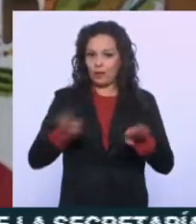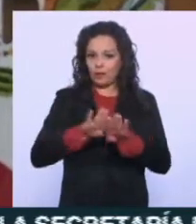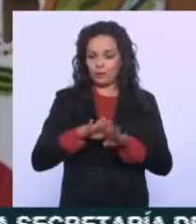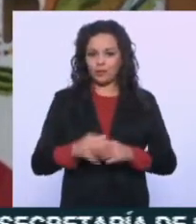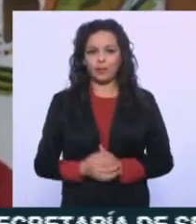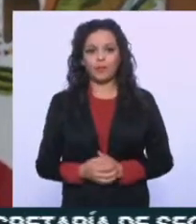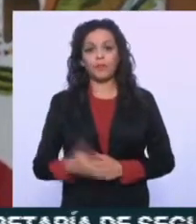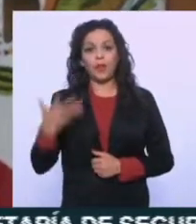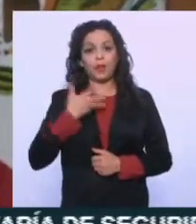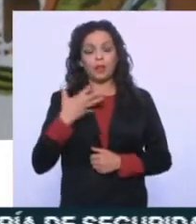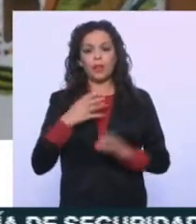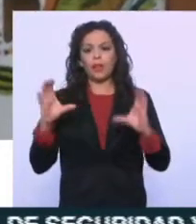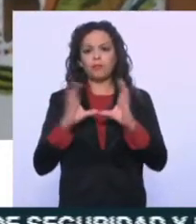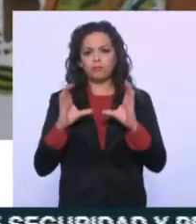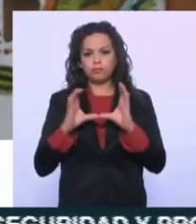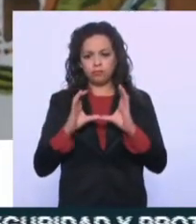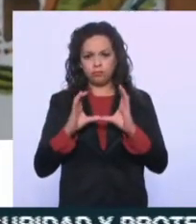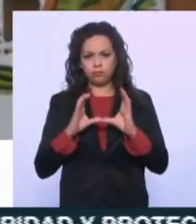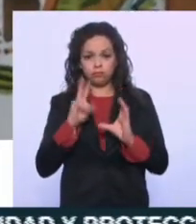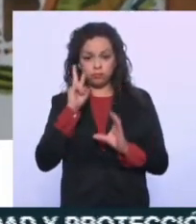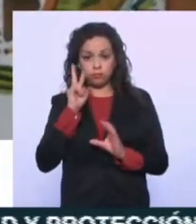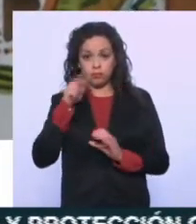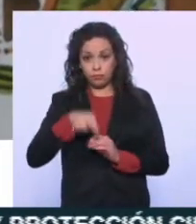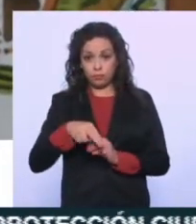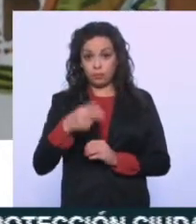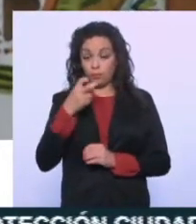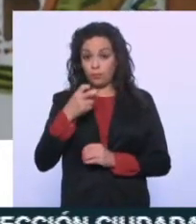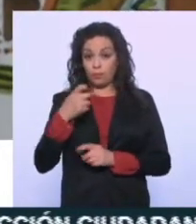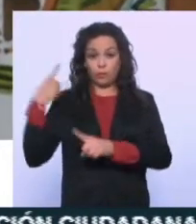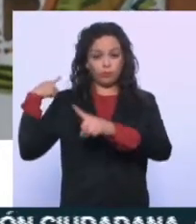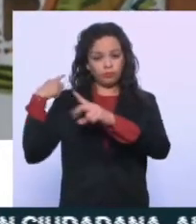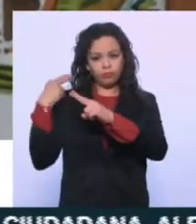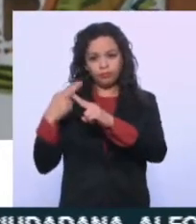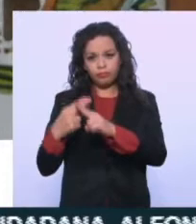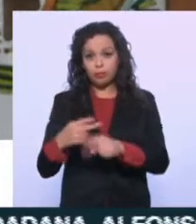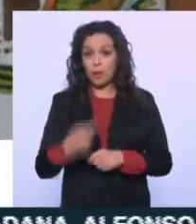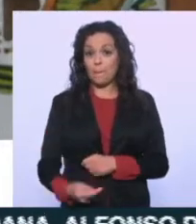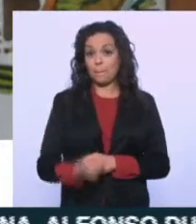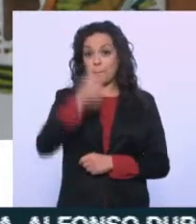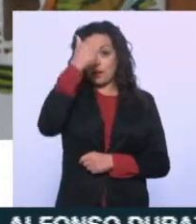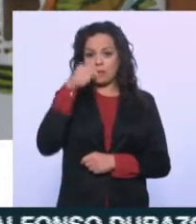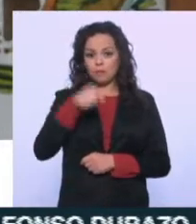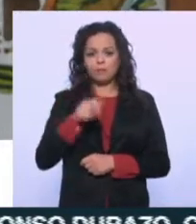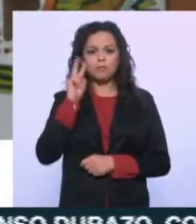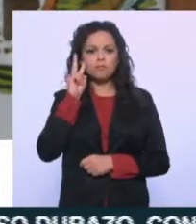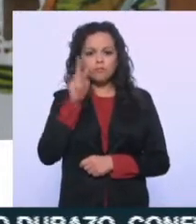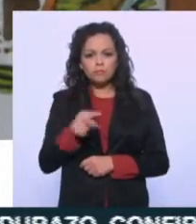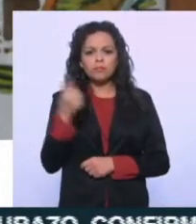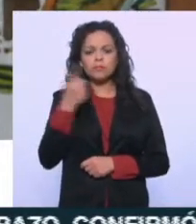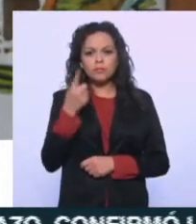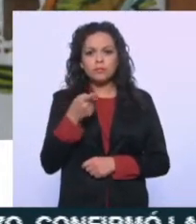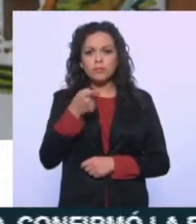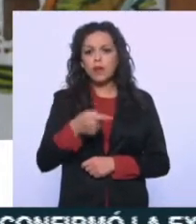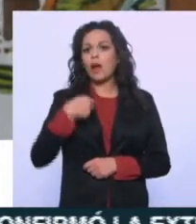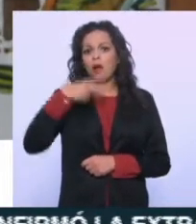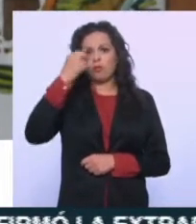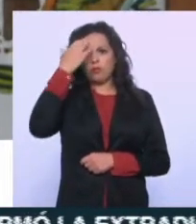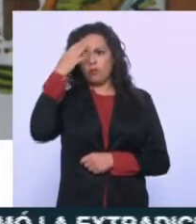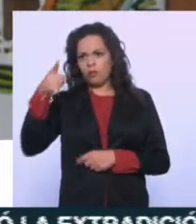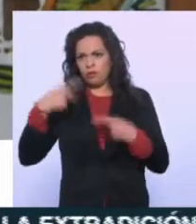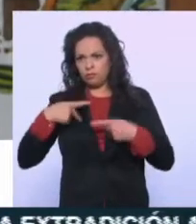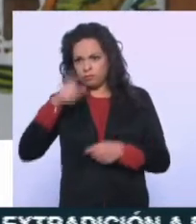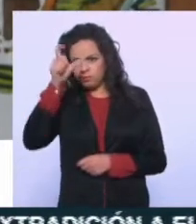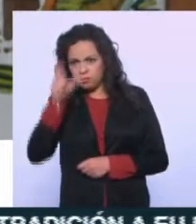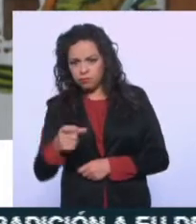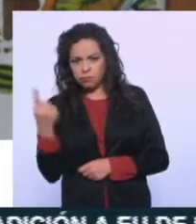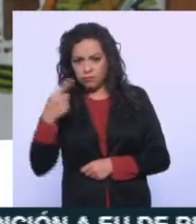una credencial significativa que por primera vez en la historia ya no va a haber pretexto de que, es que yo no conozco al entrevistador o no le voy a